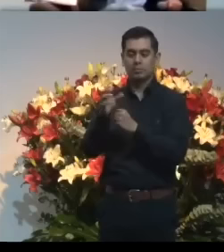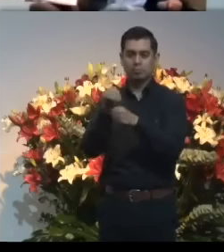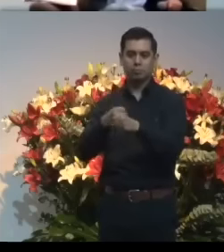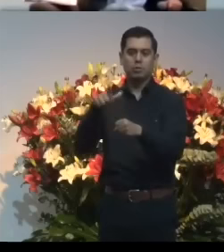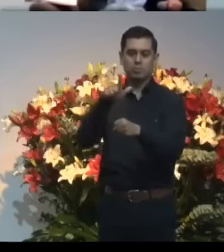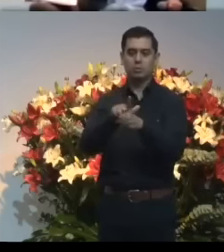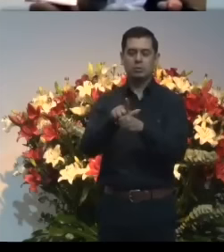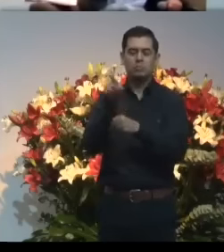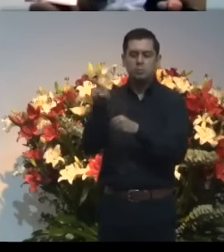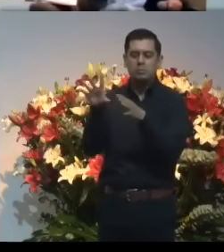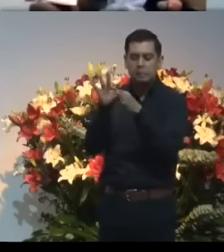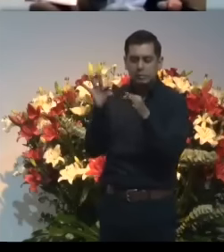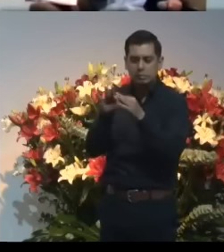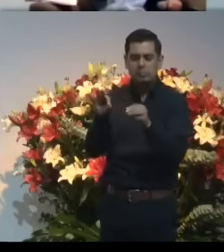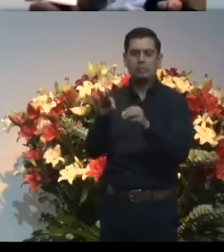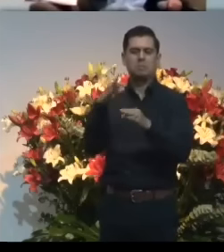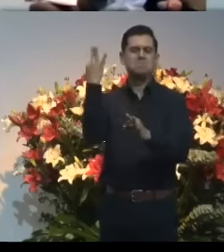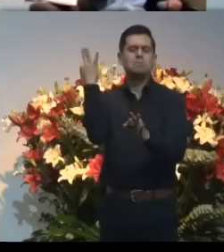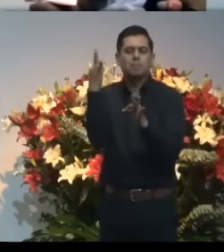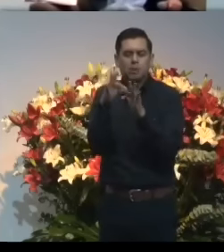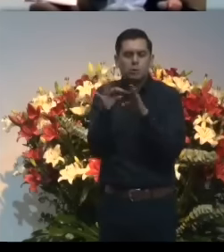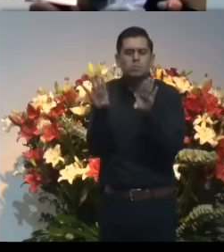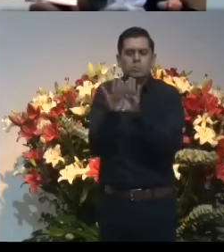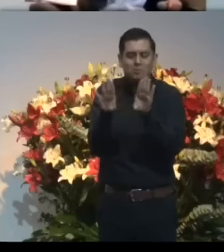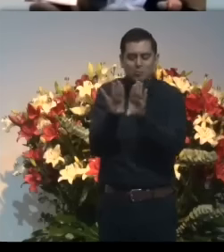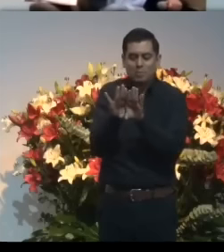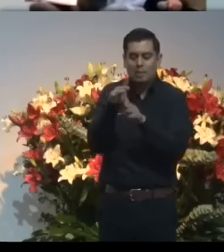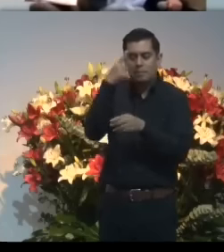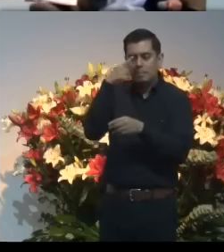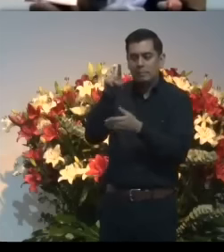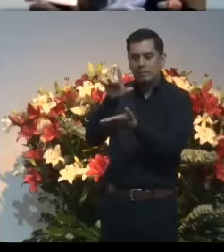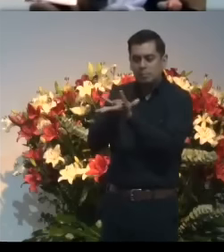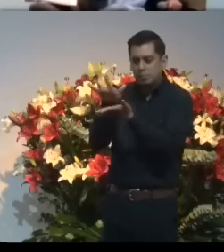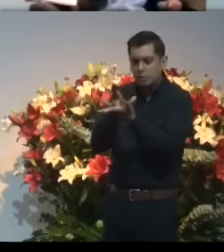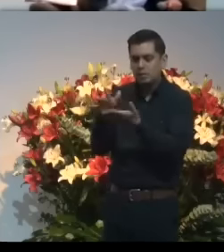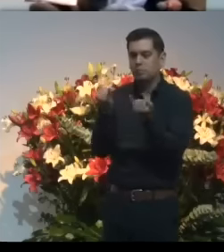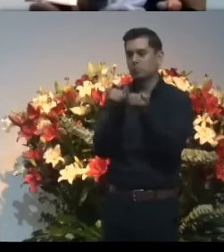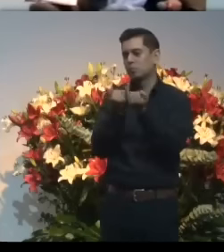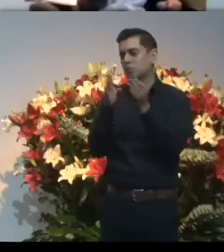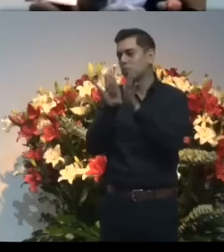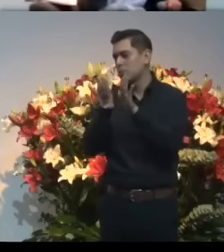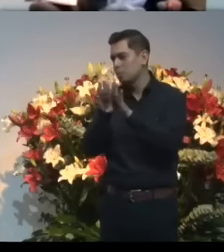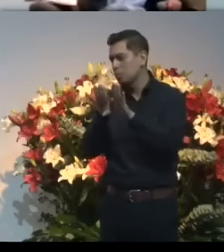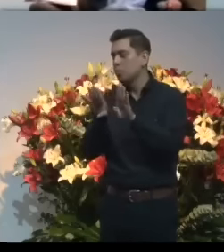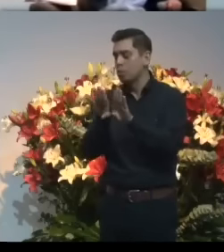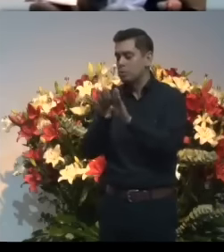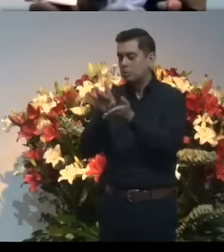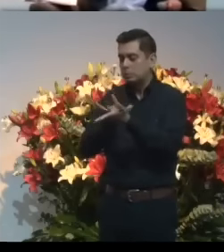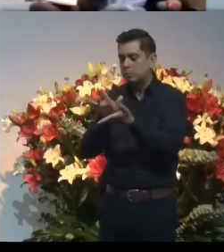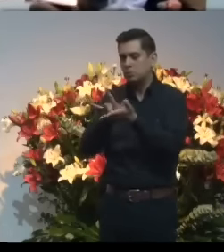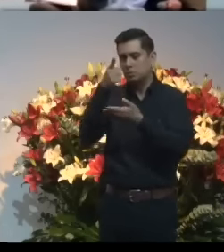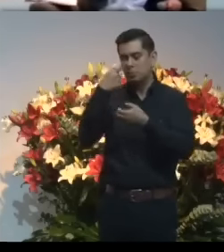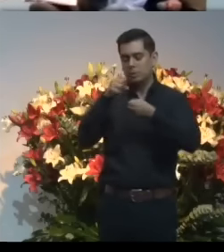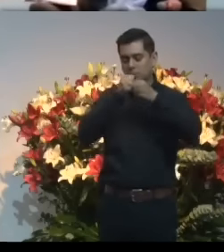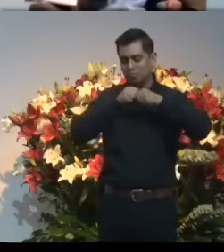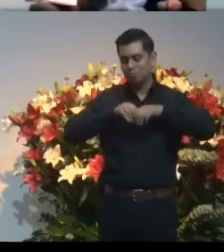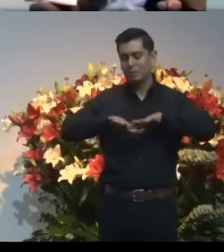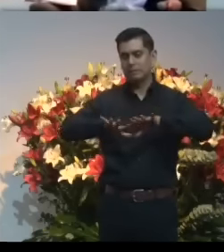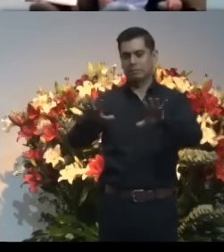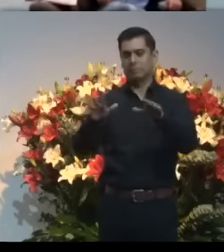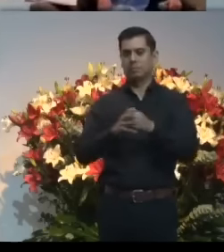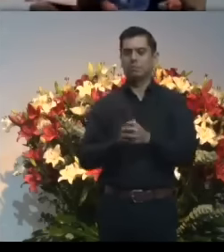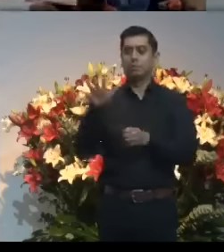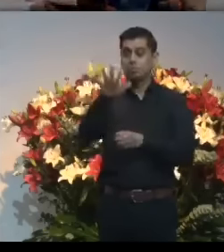puedes explicar claramente tu propuesta y cómo fortalecerías el sistema público educativo? Pues mira, después de un panel que